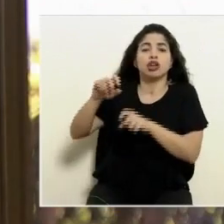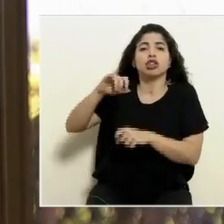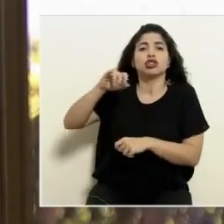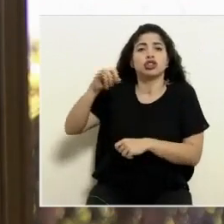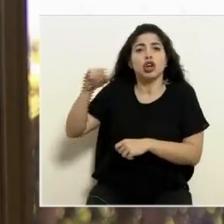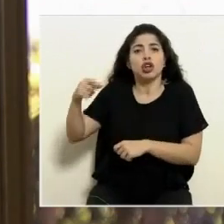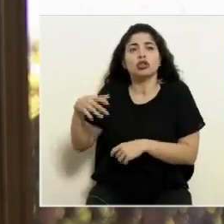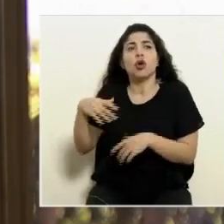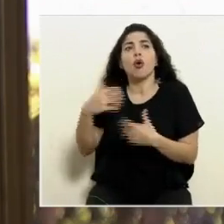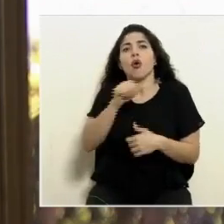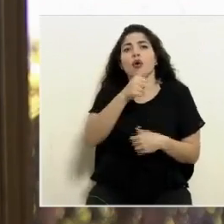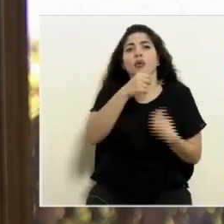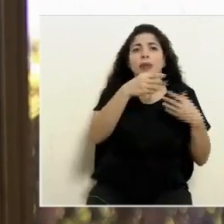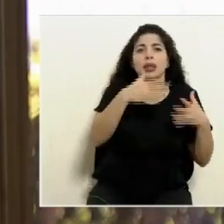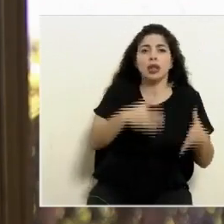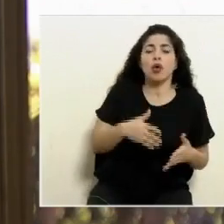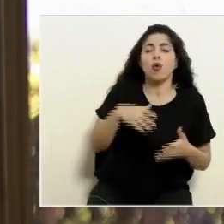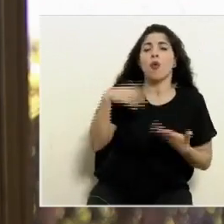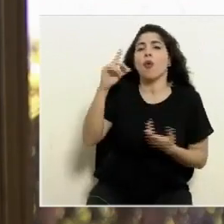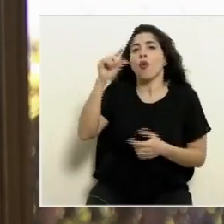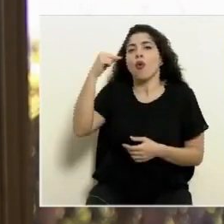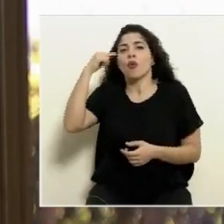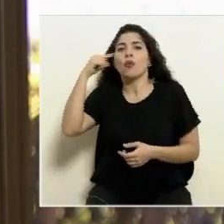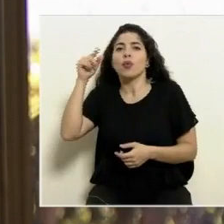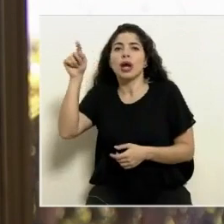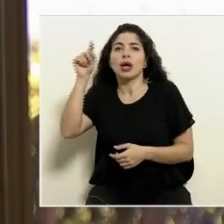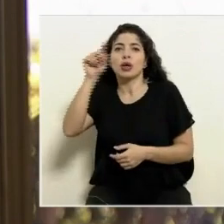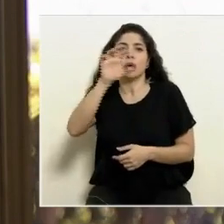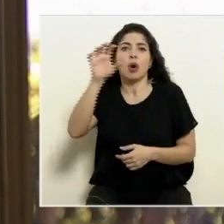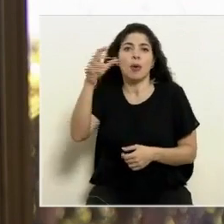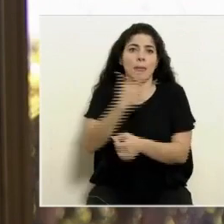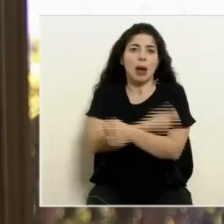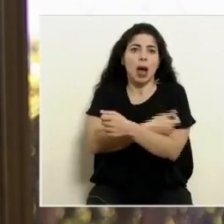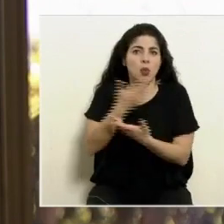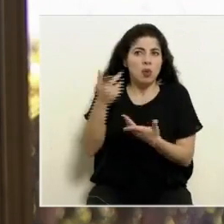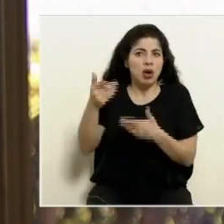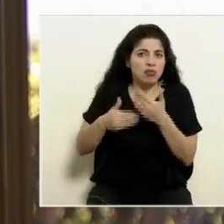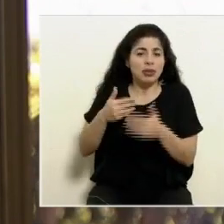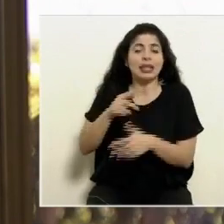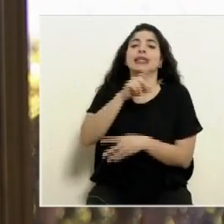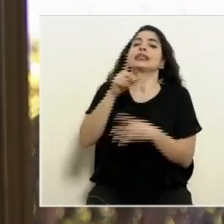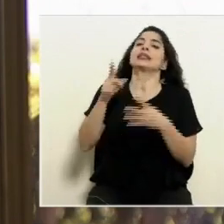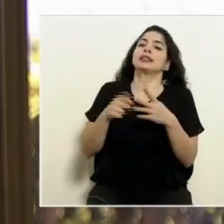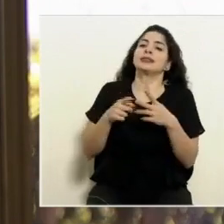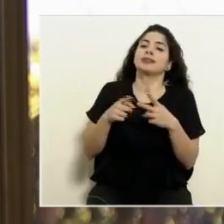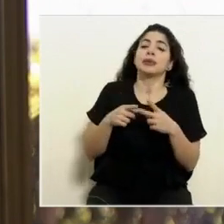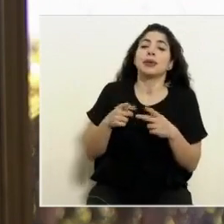Johnson, con otros proveedores o con gobiernos que también desarrollaron su propia vacuna. Y en segundo lugar, medios